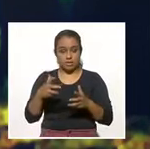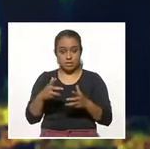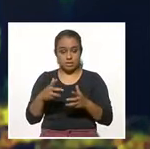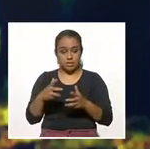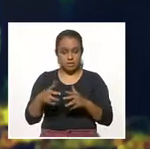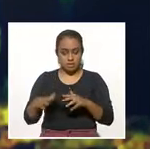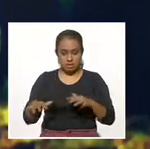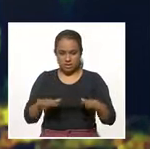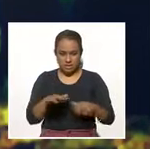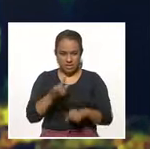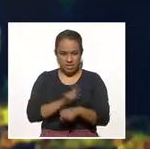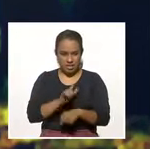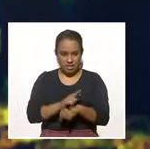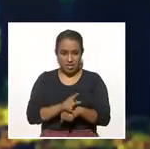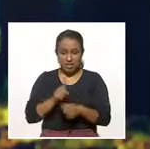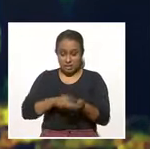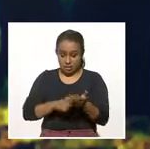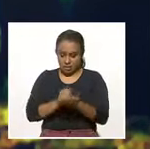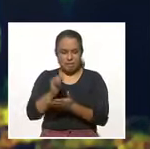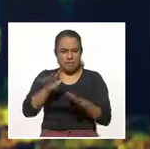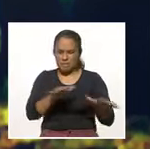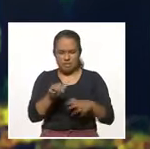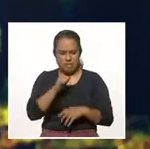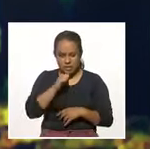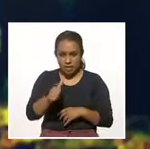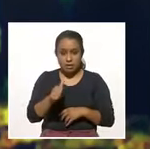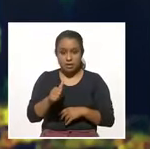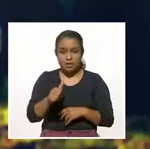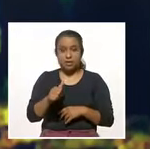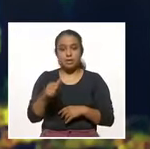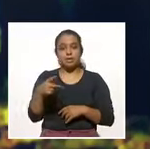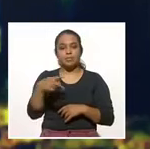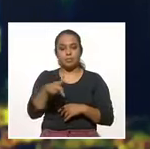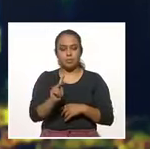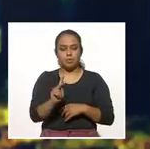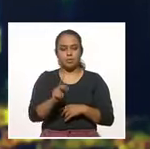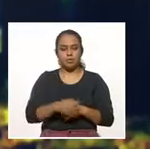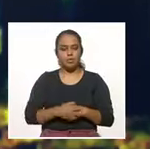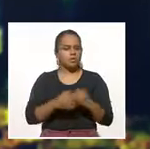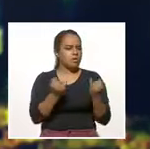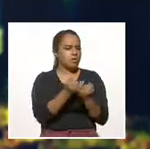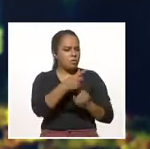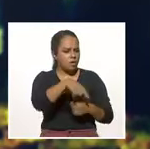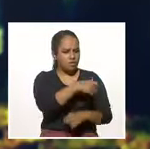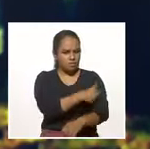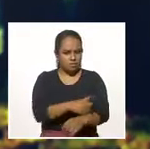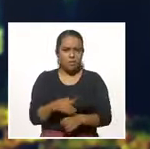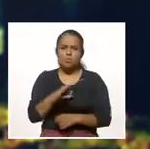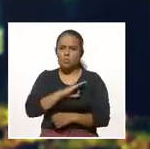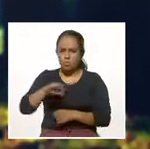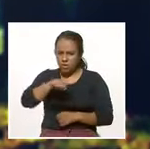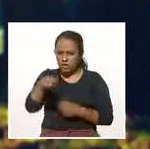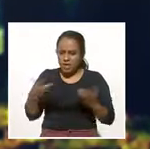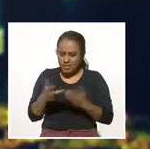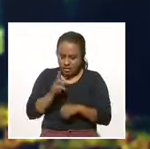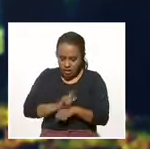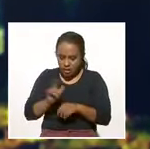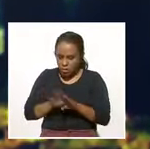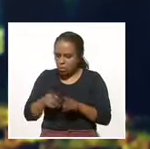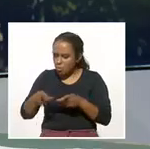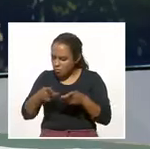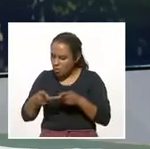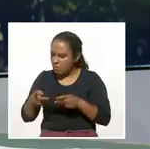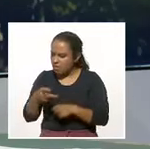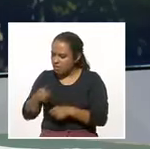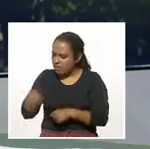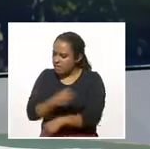sean oficiales y aunque no sean generados por una obligación. Hasta en familia se puede hacer, vamos, ¿no?, a hacerlos, digo, desarrollando el Plan Familiar de